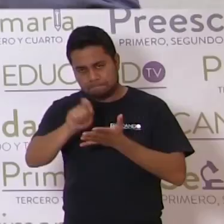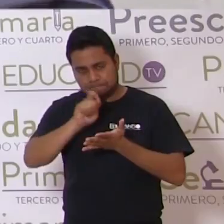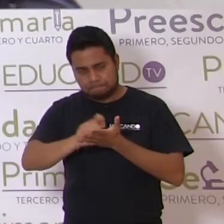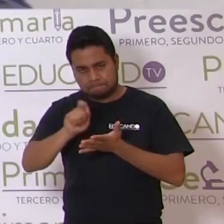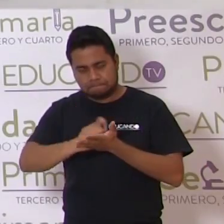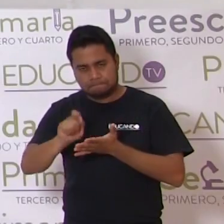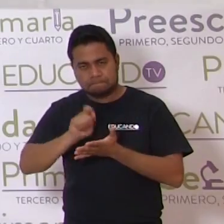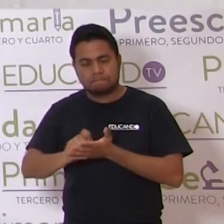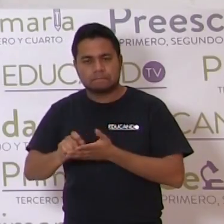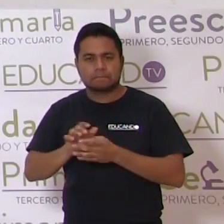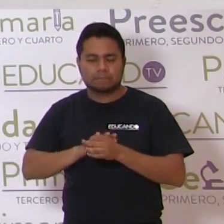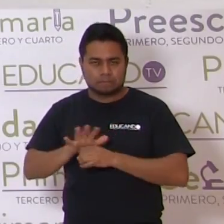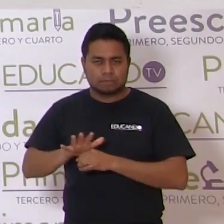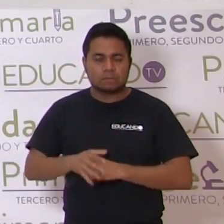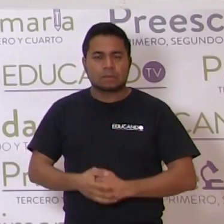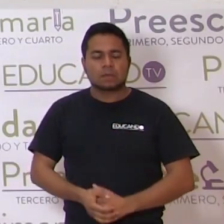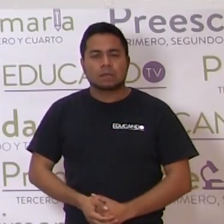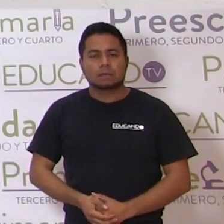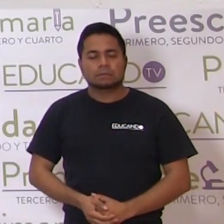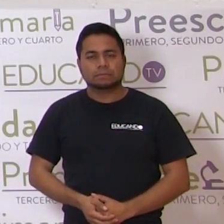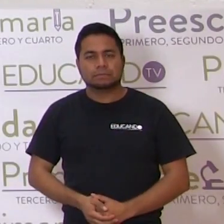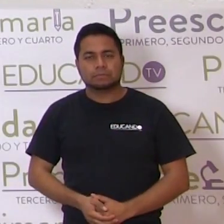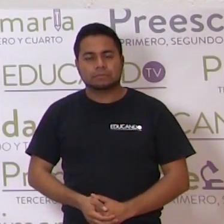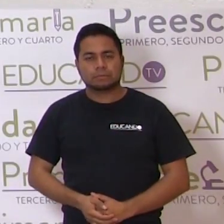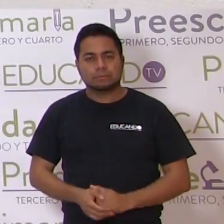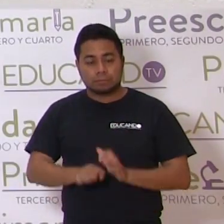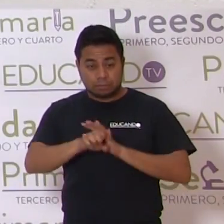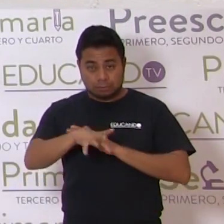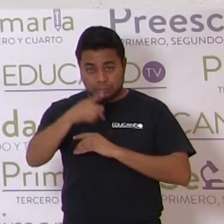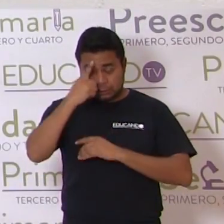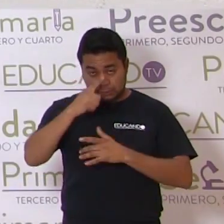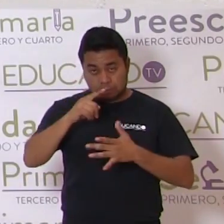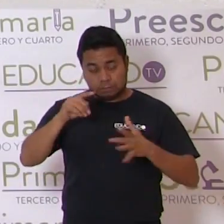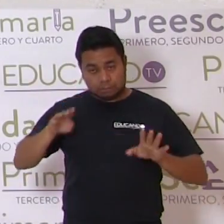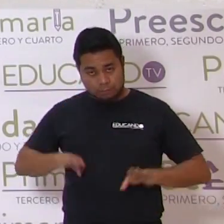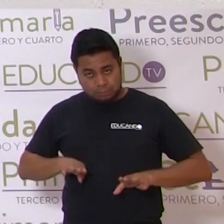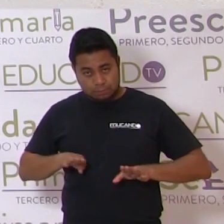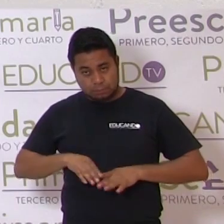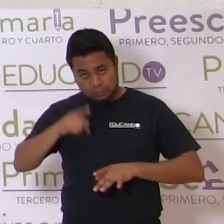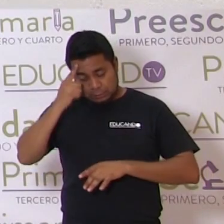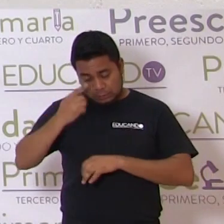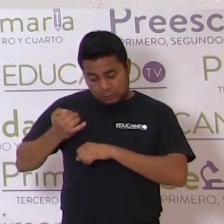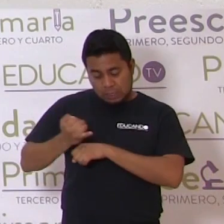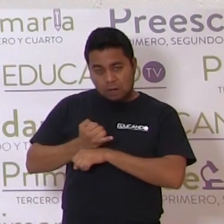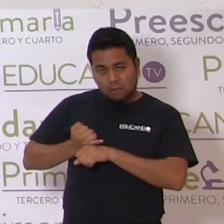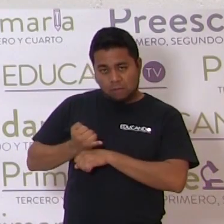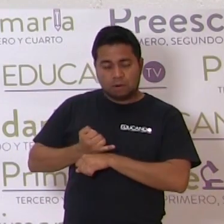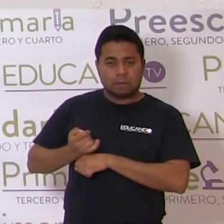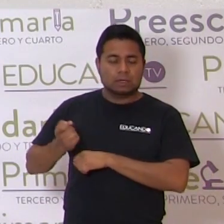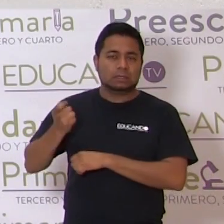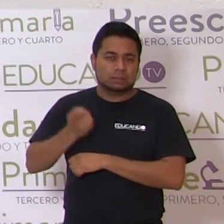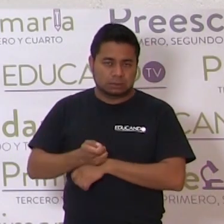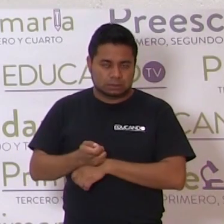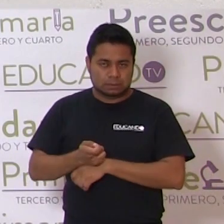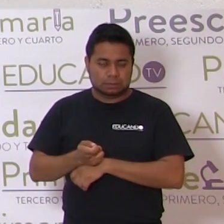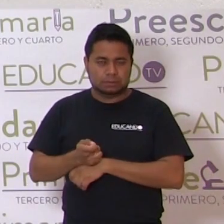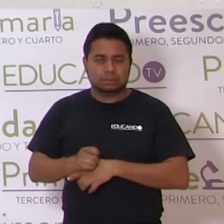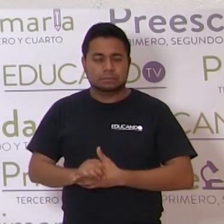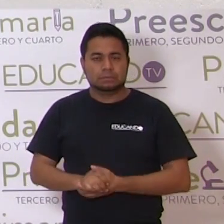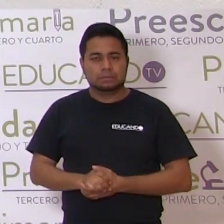Entonces, algunas características de este informe científico sería entonces que hay